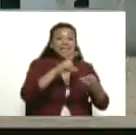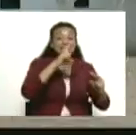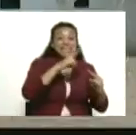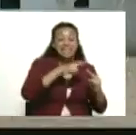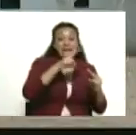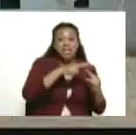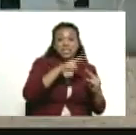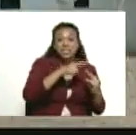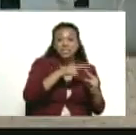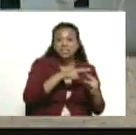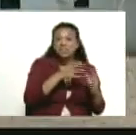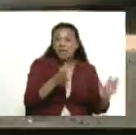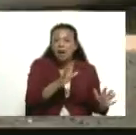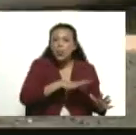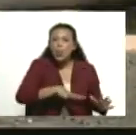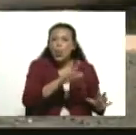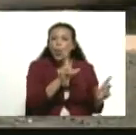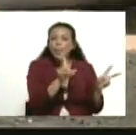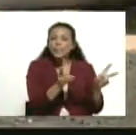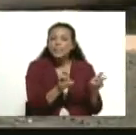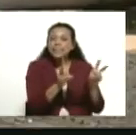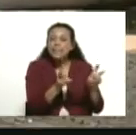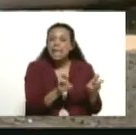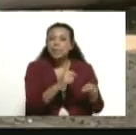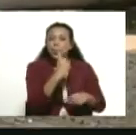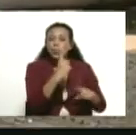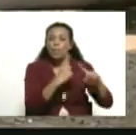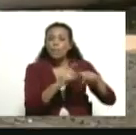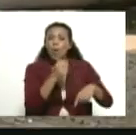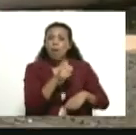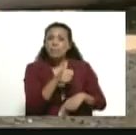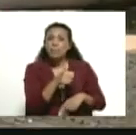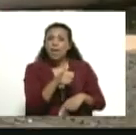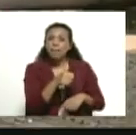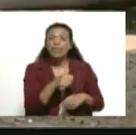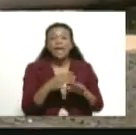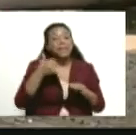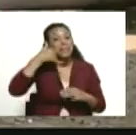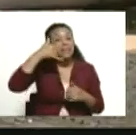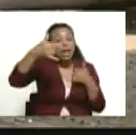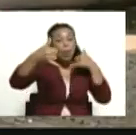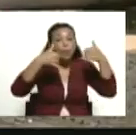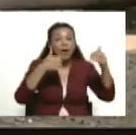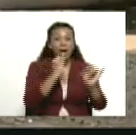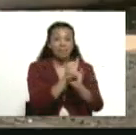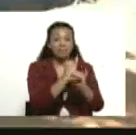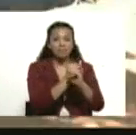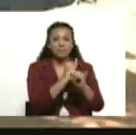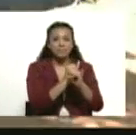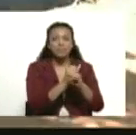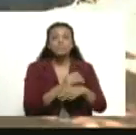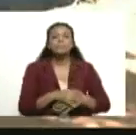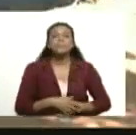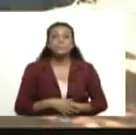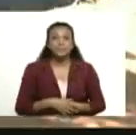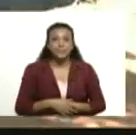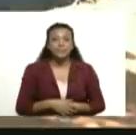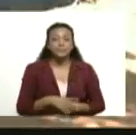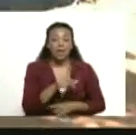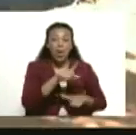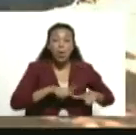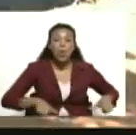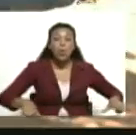sector además que hemos tocado también a través de este 1x10, el sector de telecomunicaciones, que en